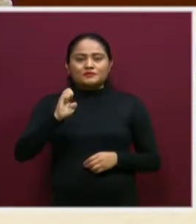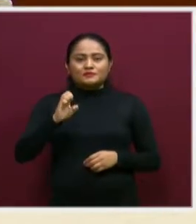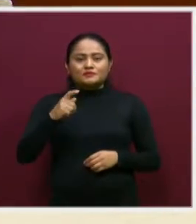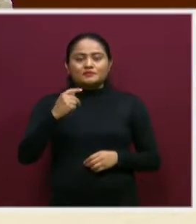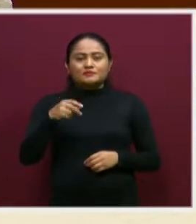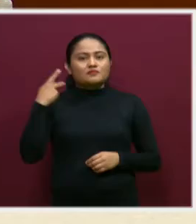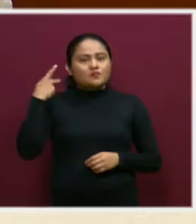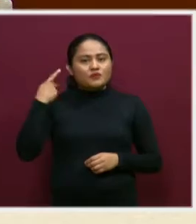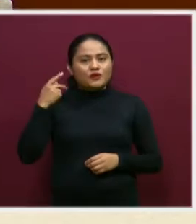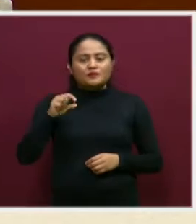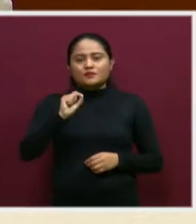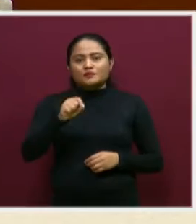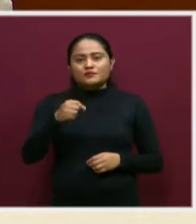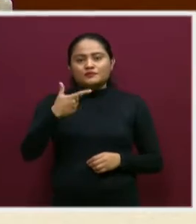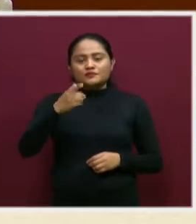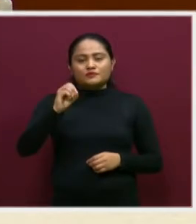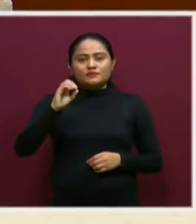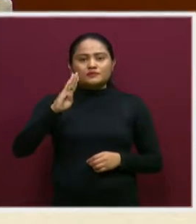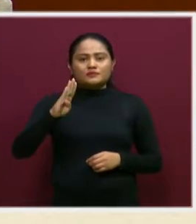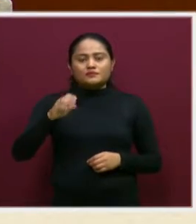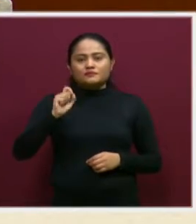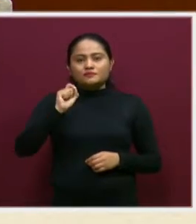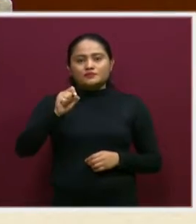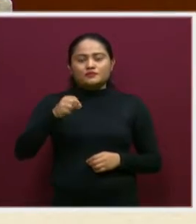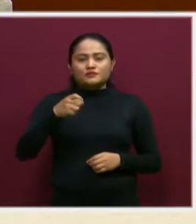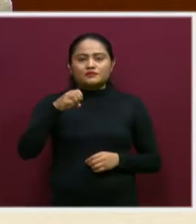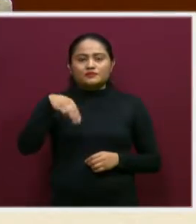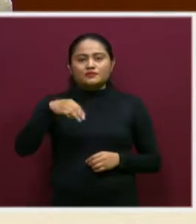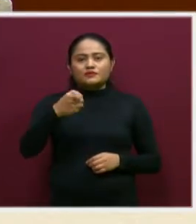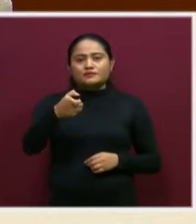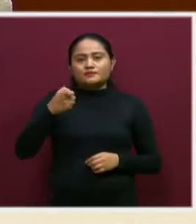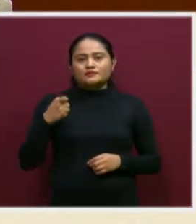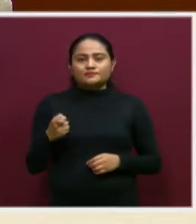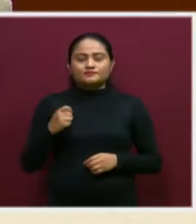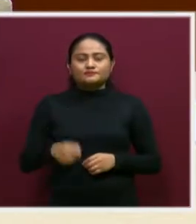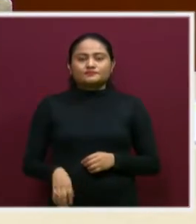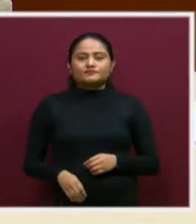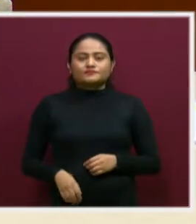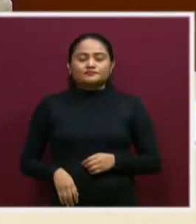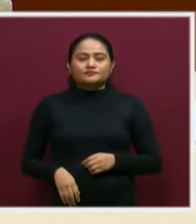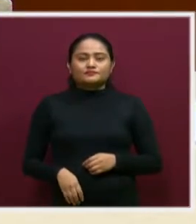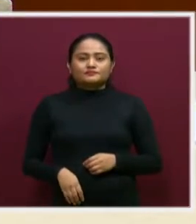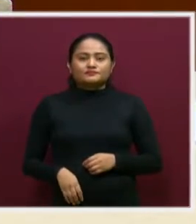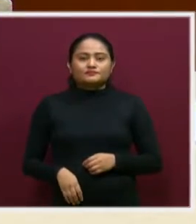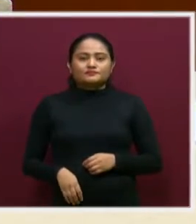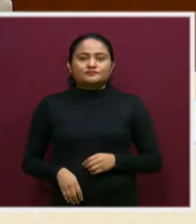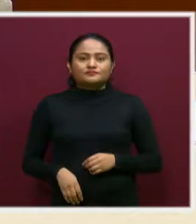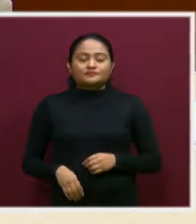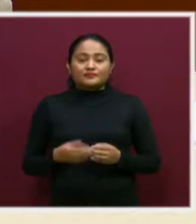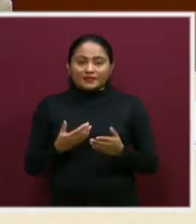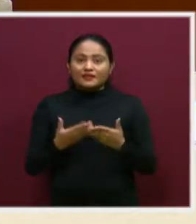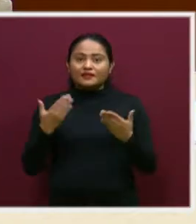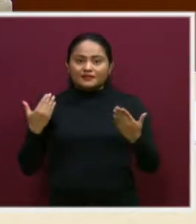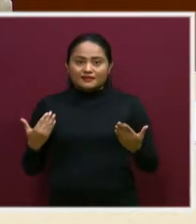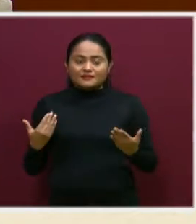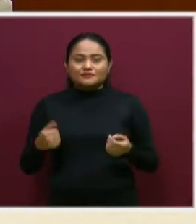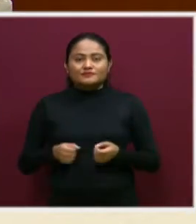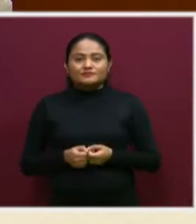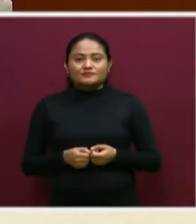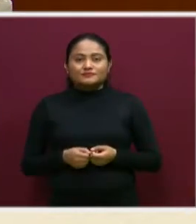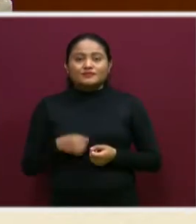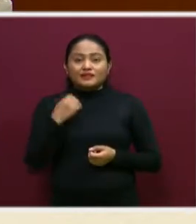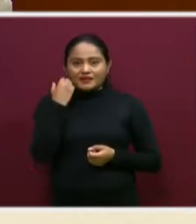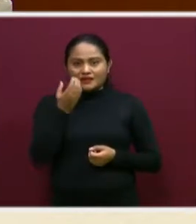www.set.gov.py x que es la dirección de la secretaria de educación y bueno pues antes de comenzar el programa quiero